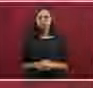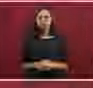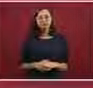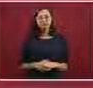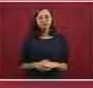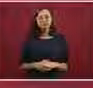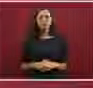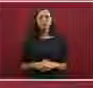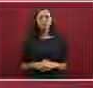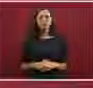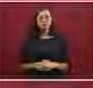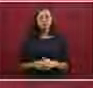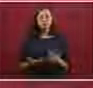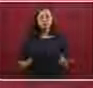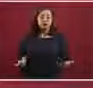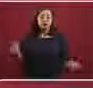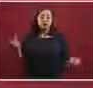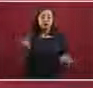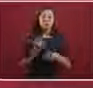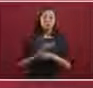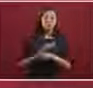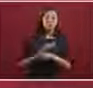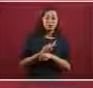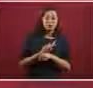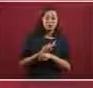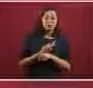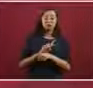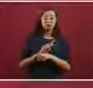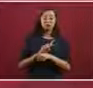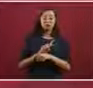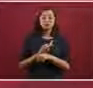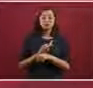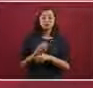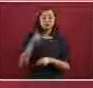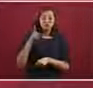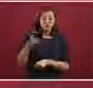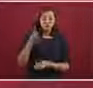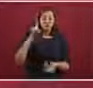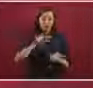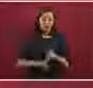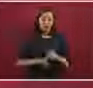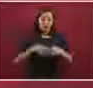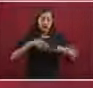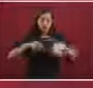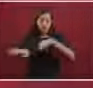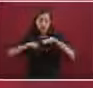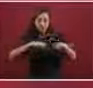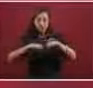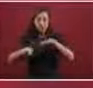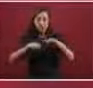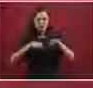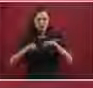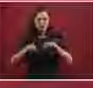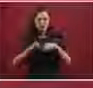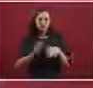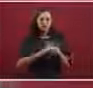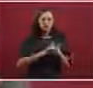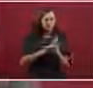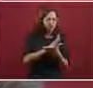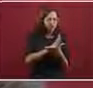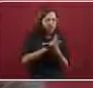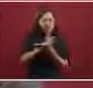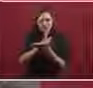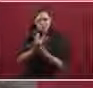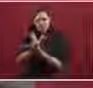una intromisión en las labores de justicia de